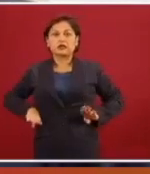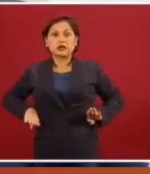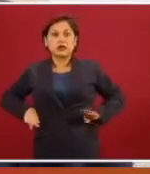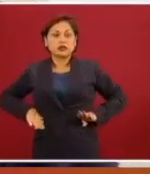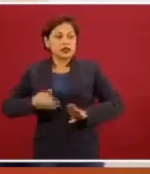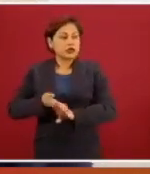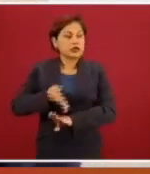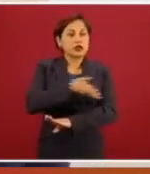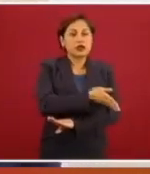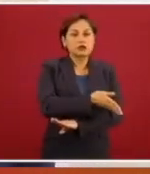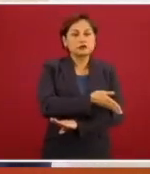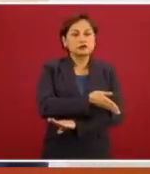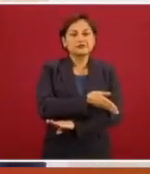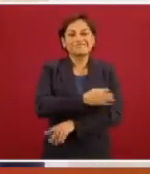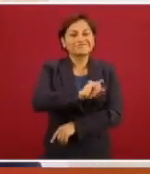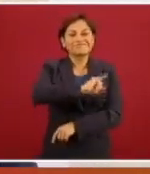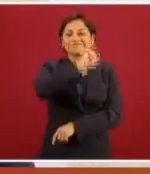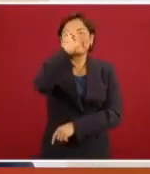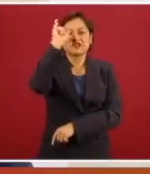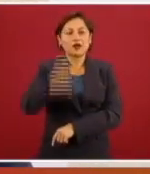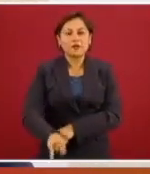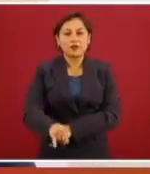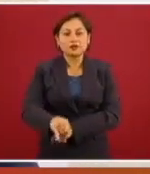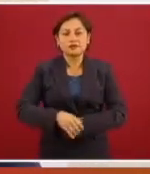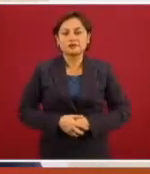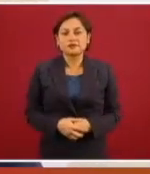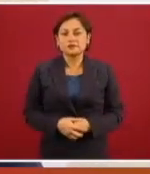Recuerdo lo que afirmaba